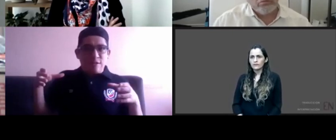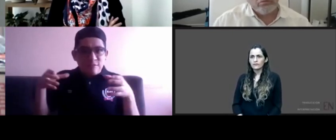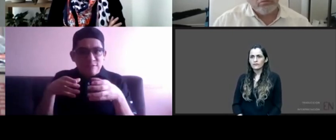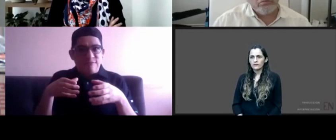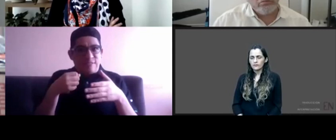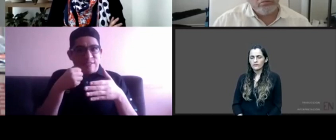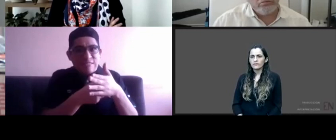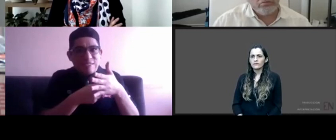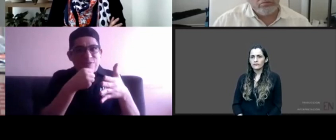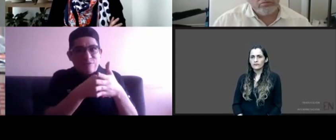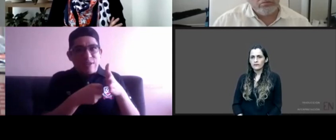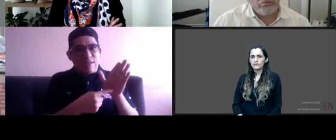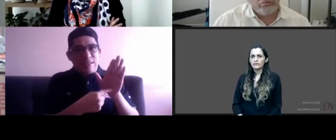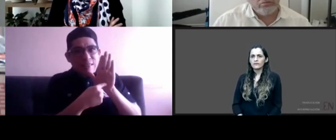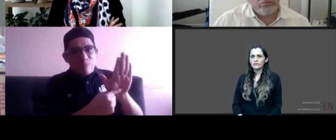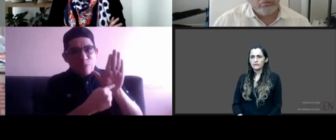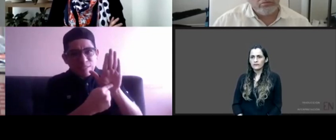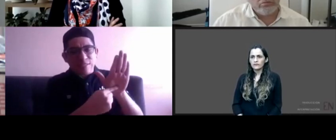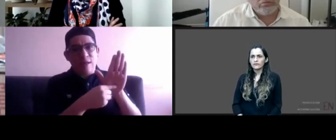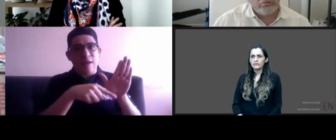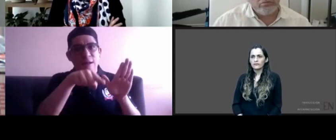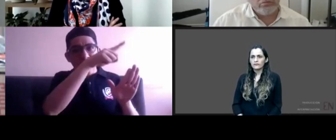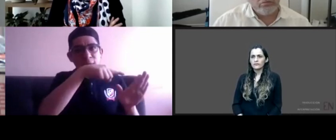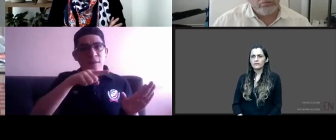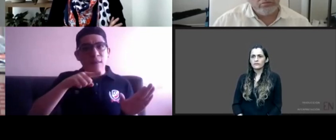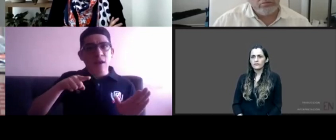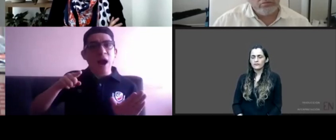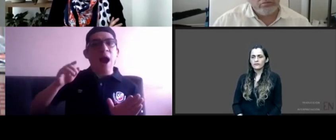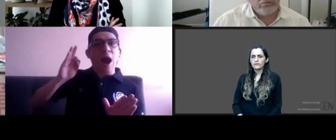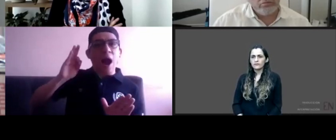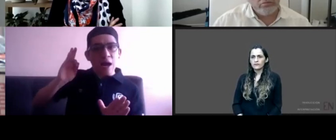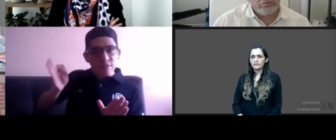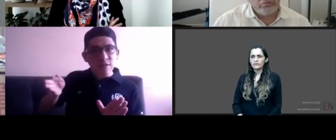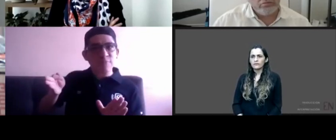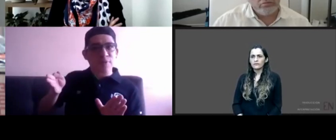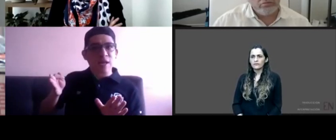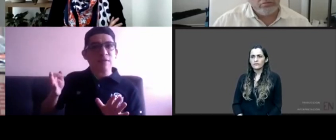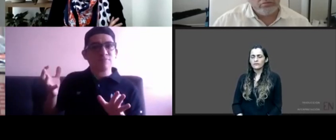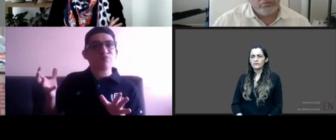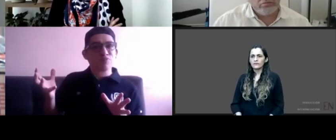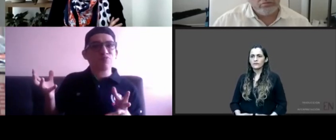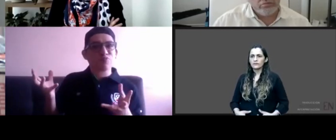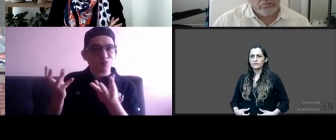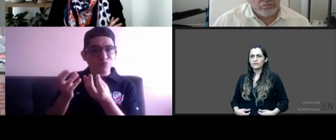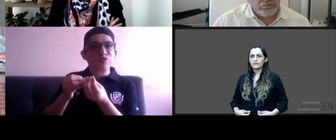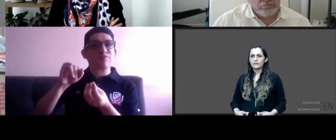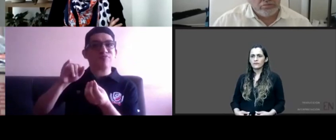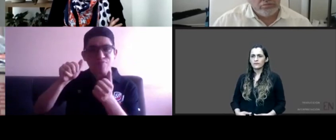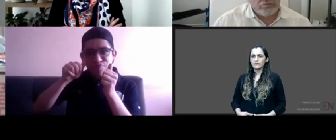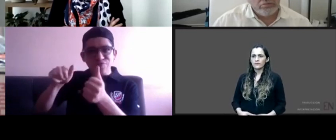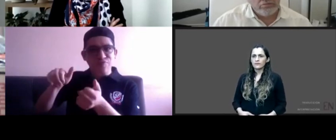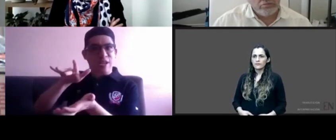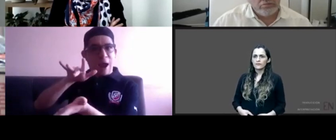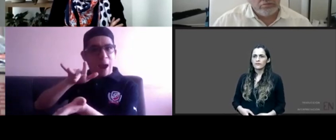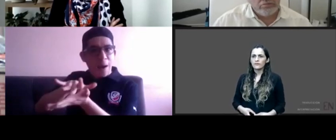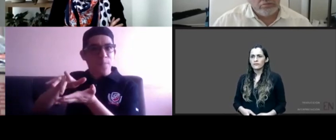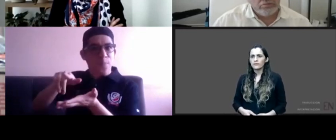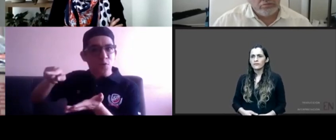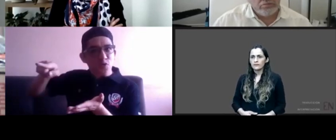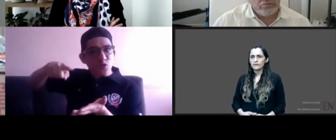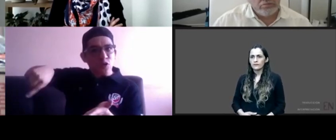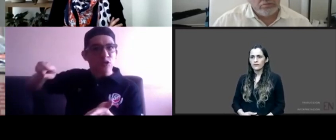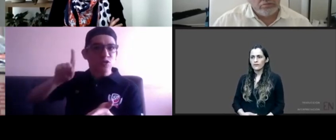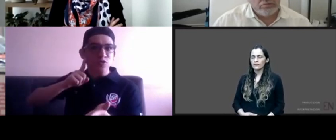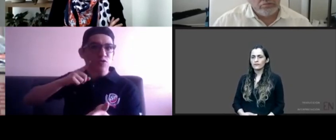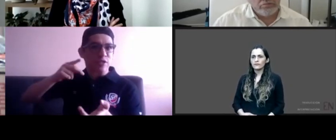de presupuesto, que el dinero no alcanza, pero nosotros como comunidad tenemos que seguir insistiendo y mostrando estas